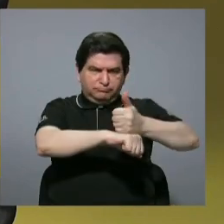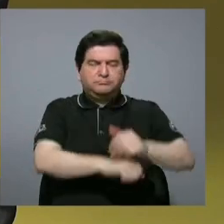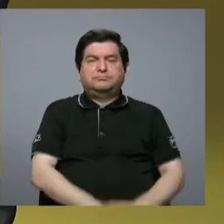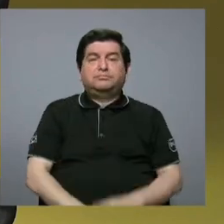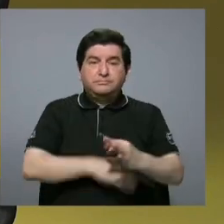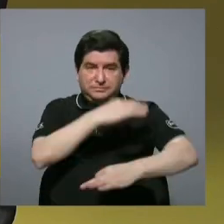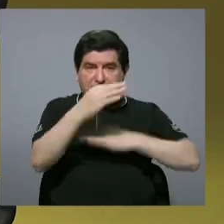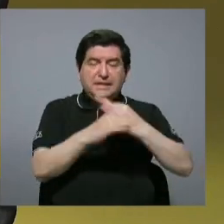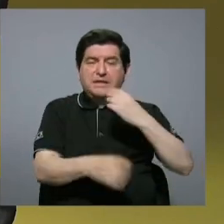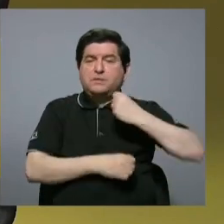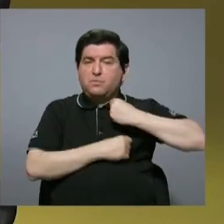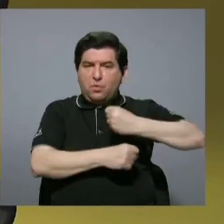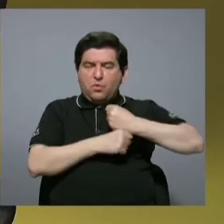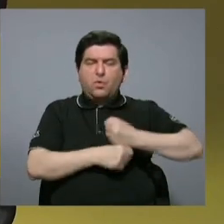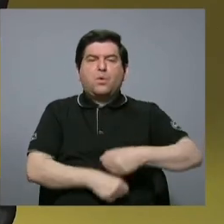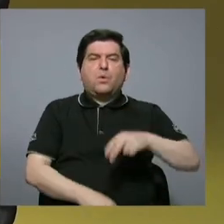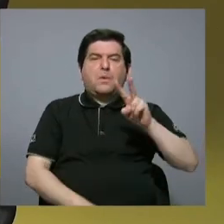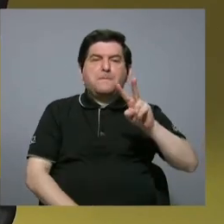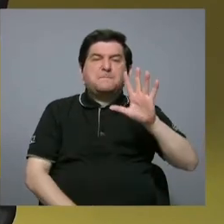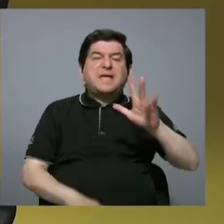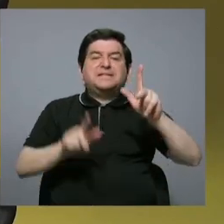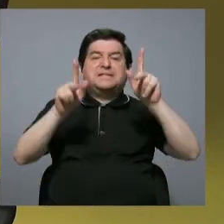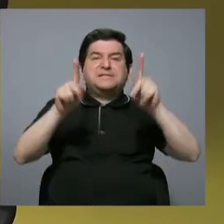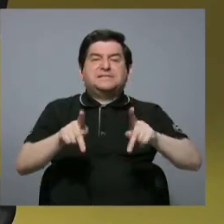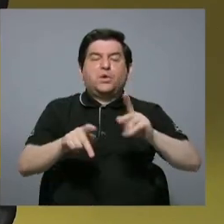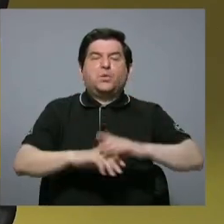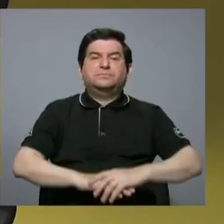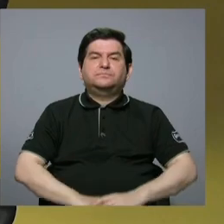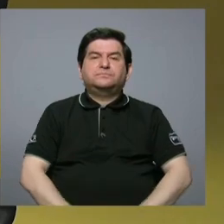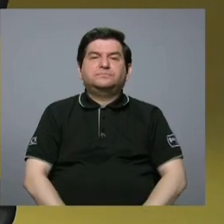militar de 25 personas